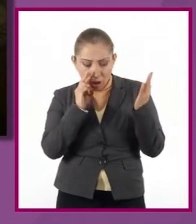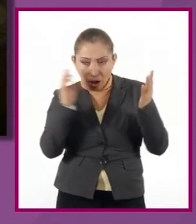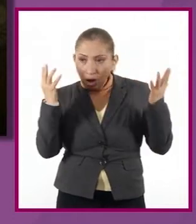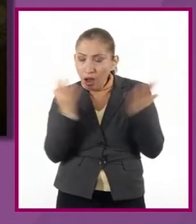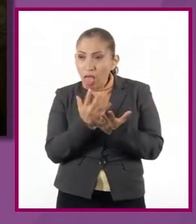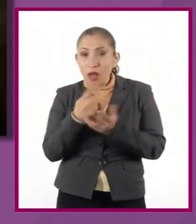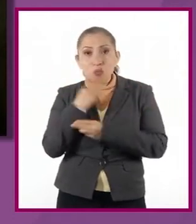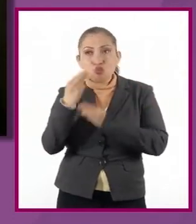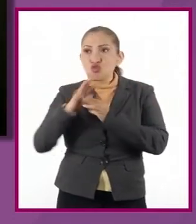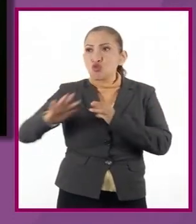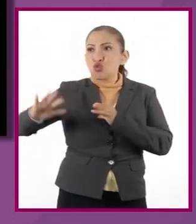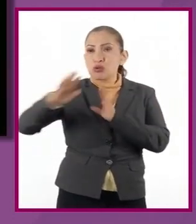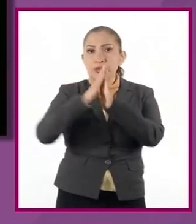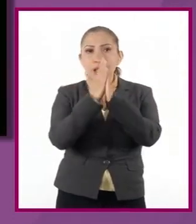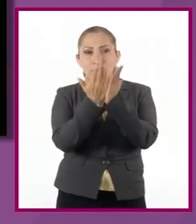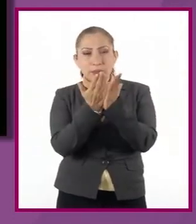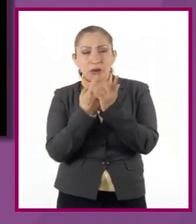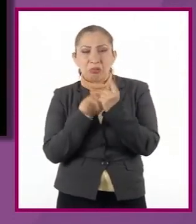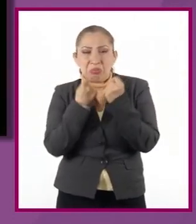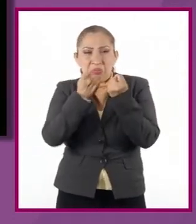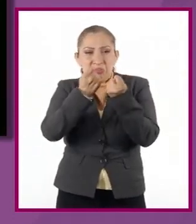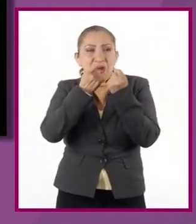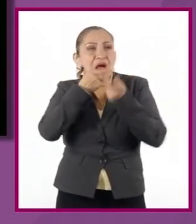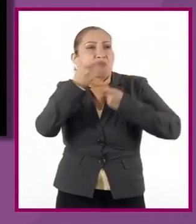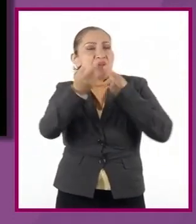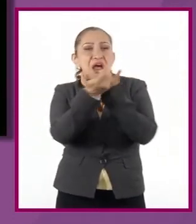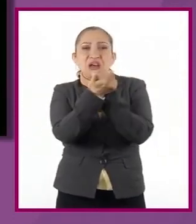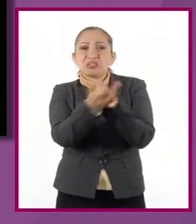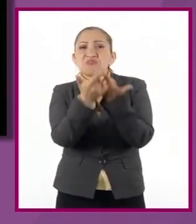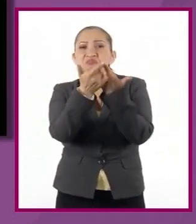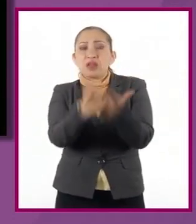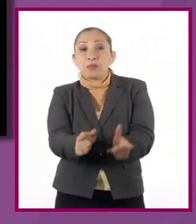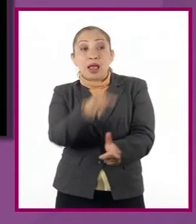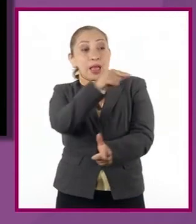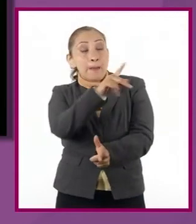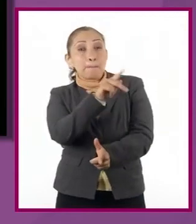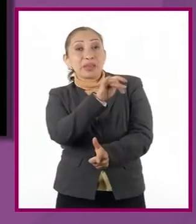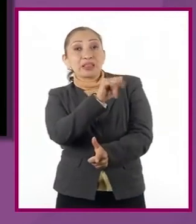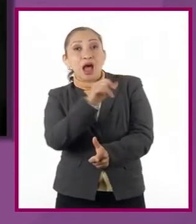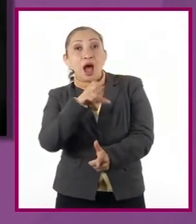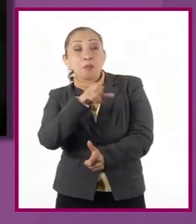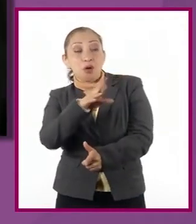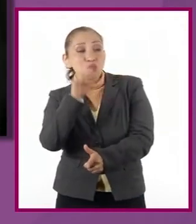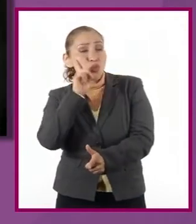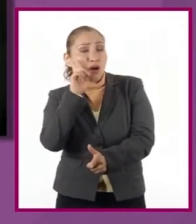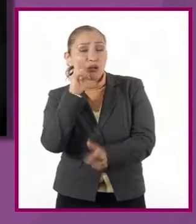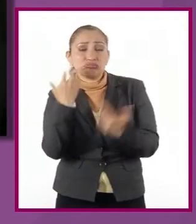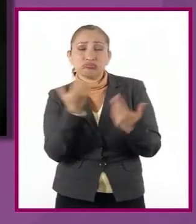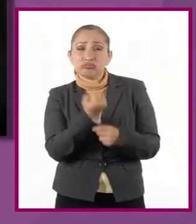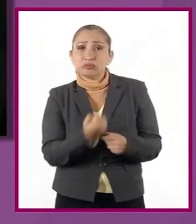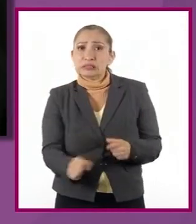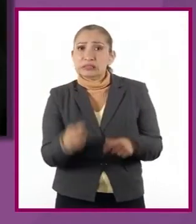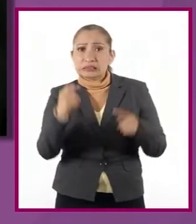mundo literario. Irreverente y excéntrica, a Pita Amor se le considera una de las artistas más atrevidas, pionera